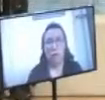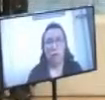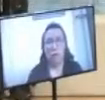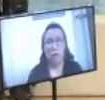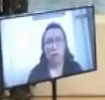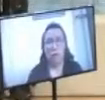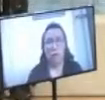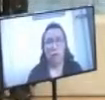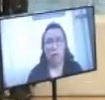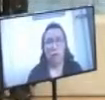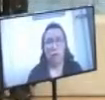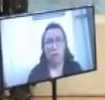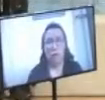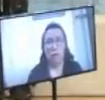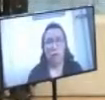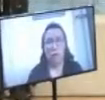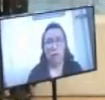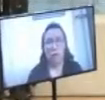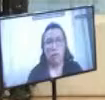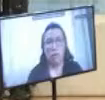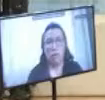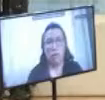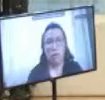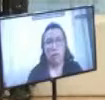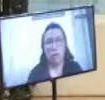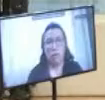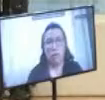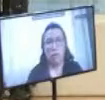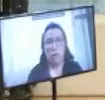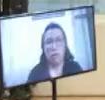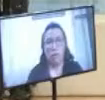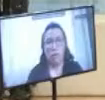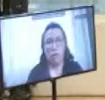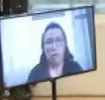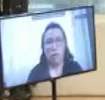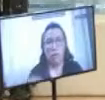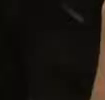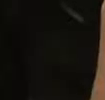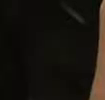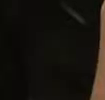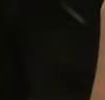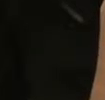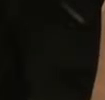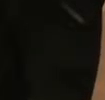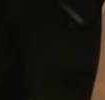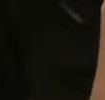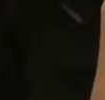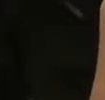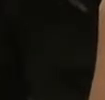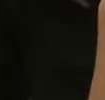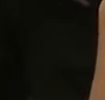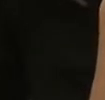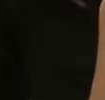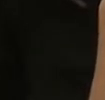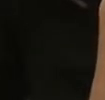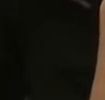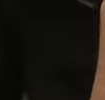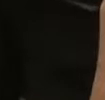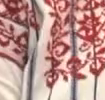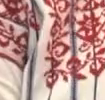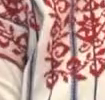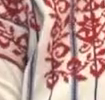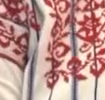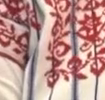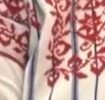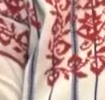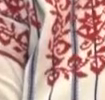Malinali, Malinche, ¿realmente es lo que nos han contado los libros de texto? Primero hay que recordar que Malintzin era una